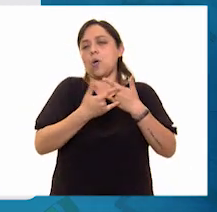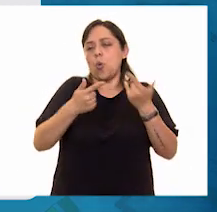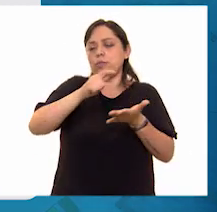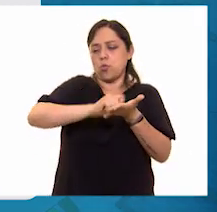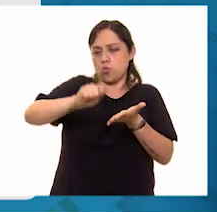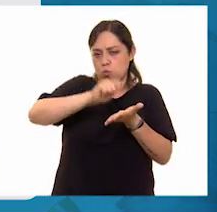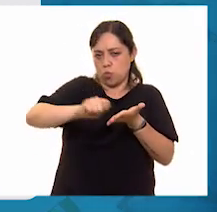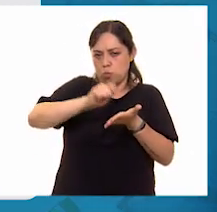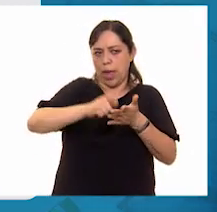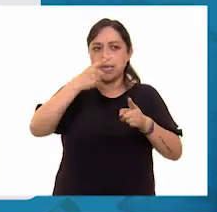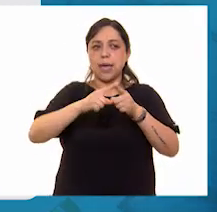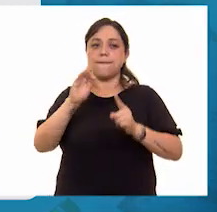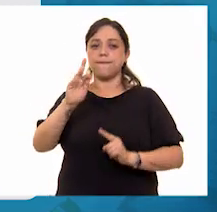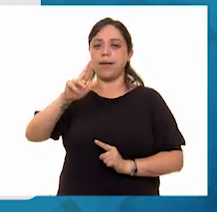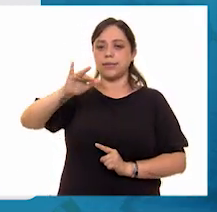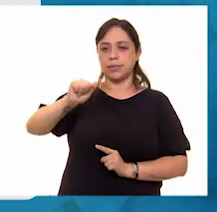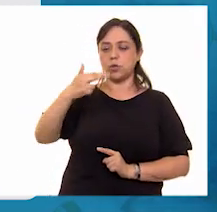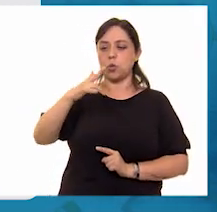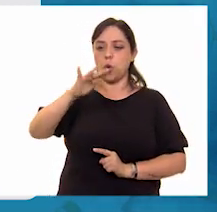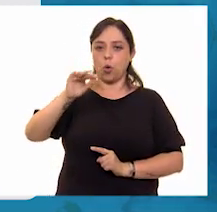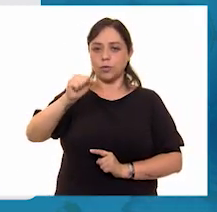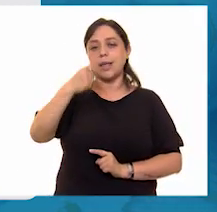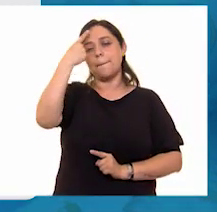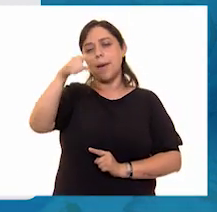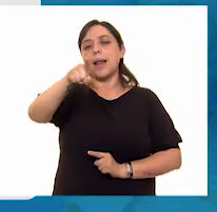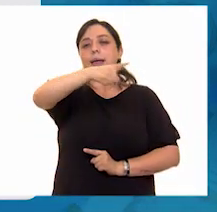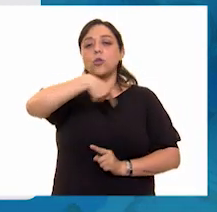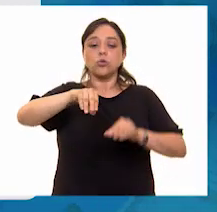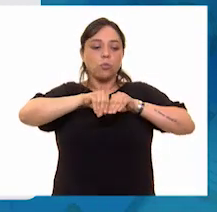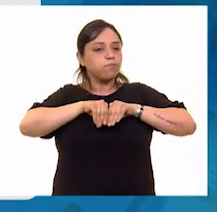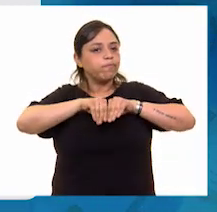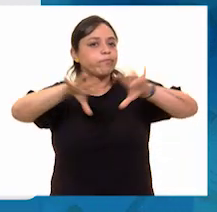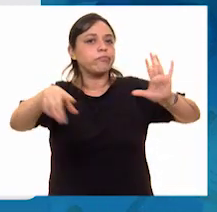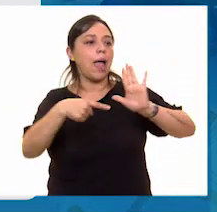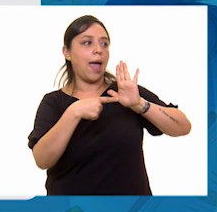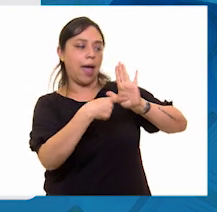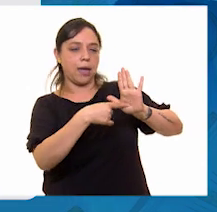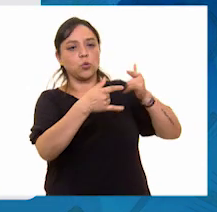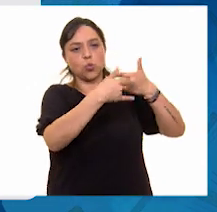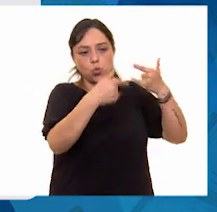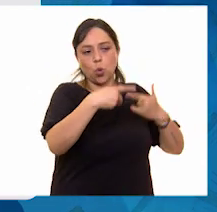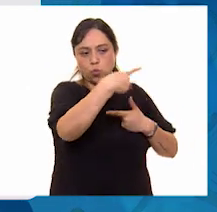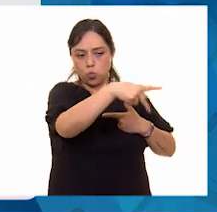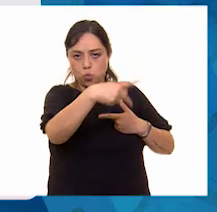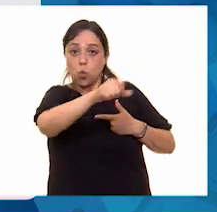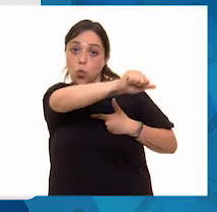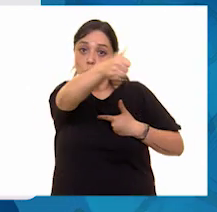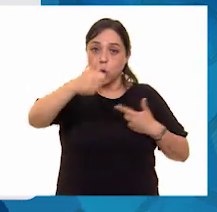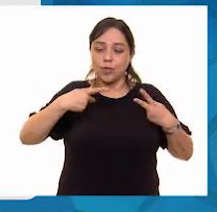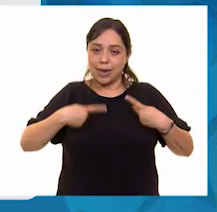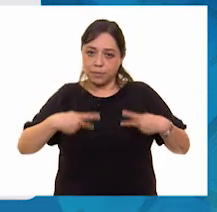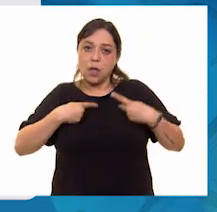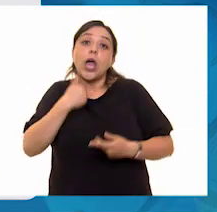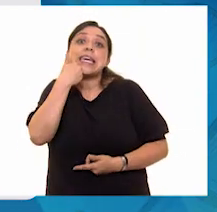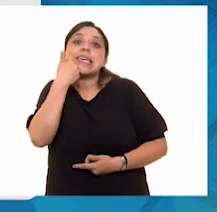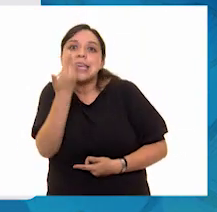Francisco Hinojosa, con el objetivo de dar a conocer su trabajo y que las personas se animan a leer sus